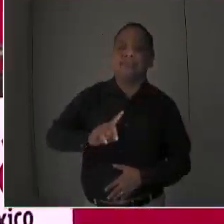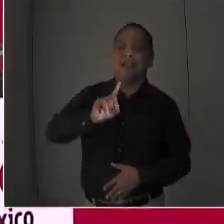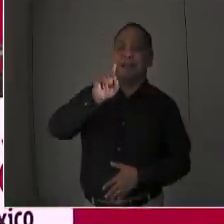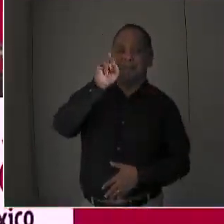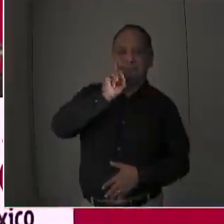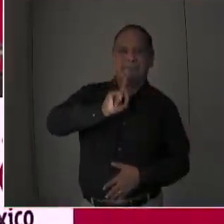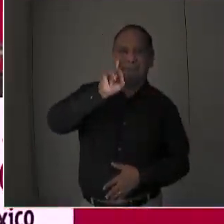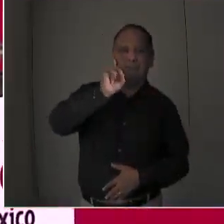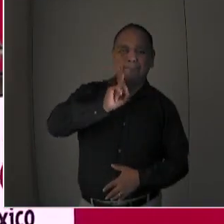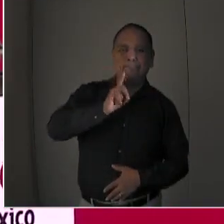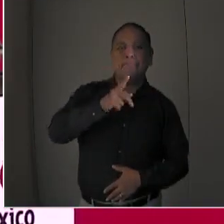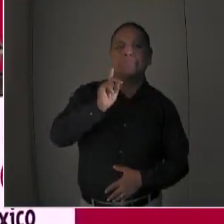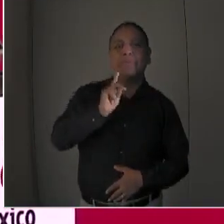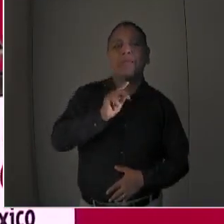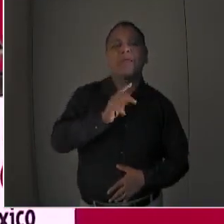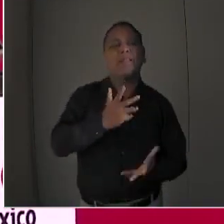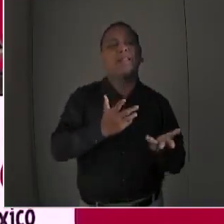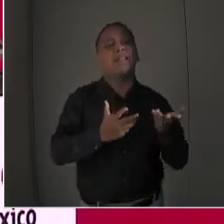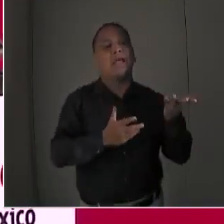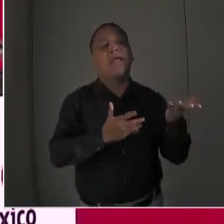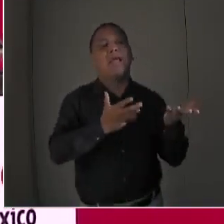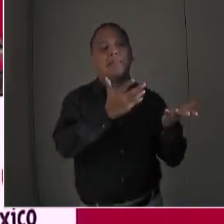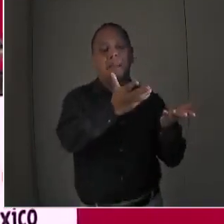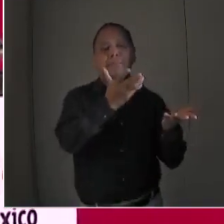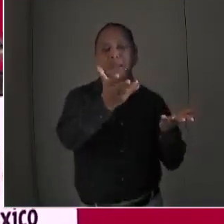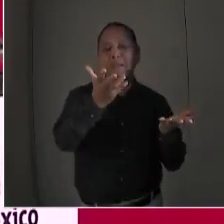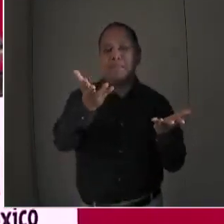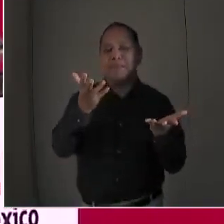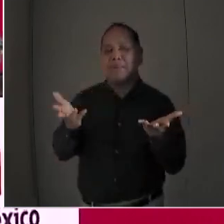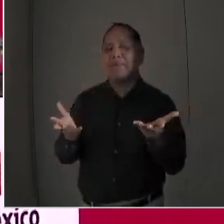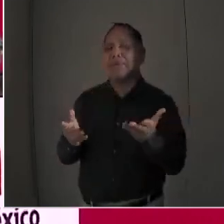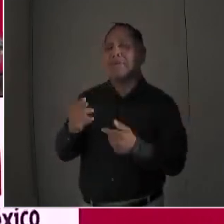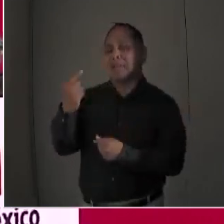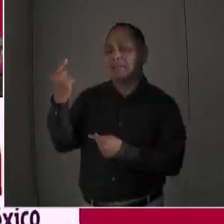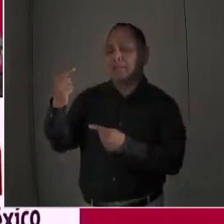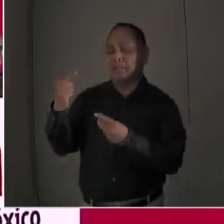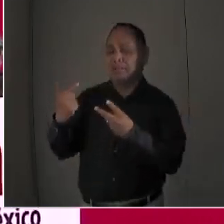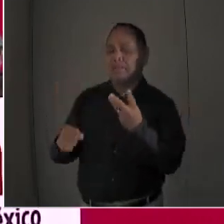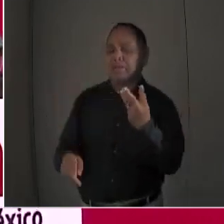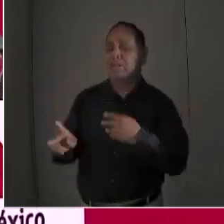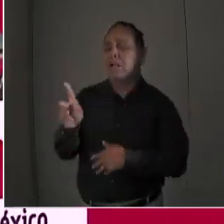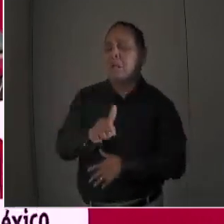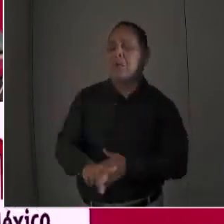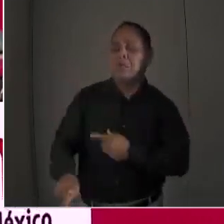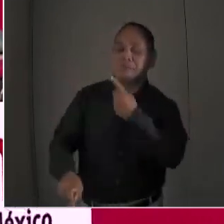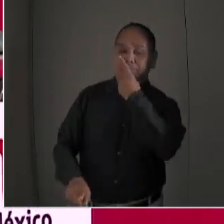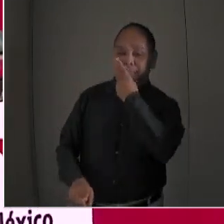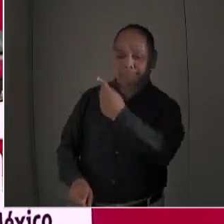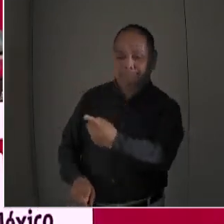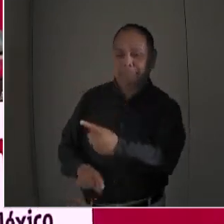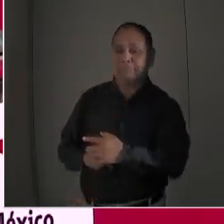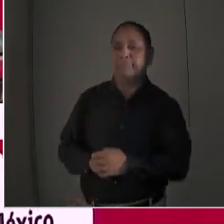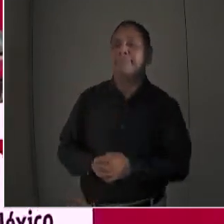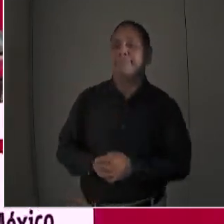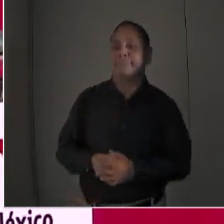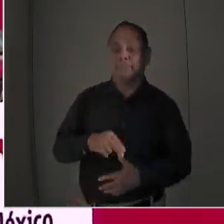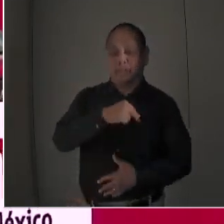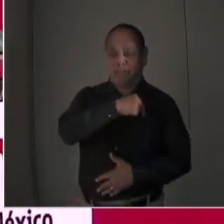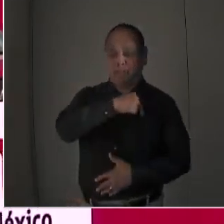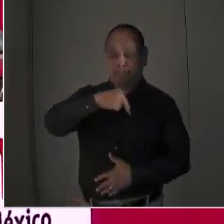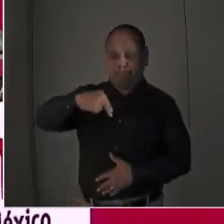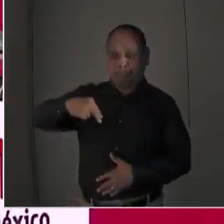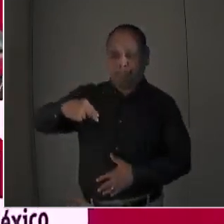todas las plazas públicas a plantear cuáles iban a ser las propuestas y le dijo al pueblo de México, si nosotros logramos